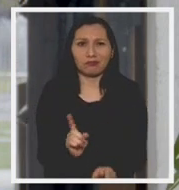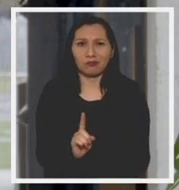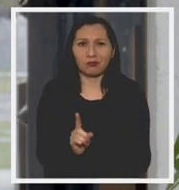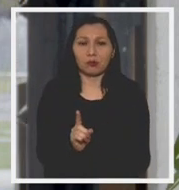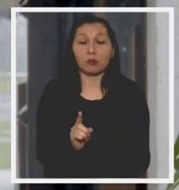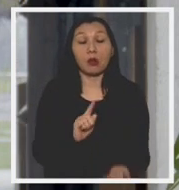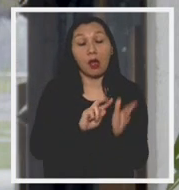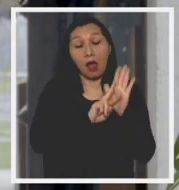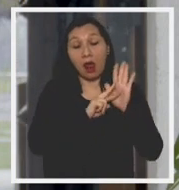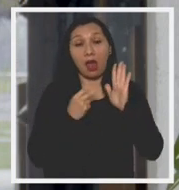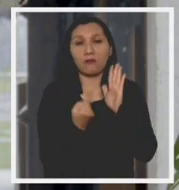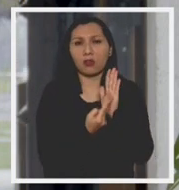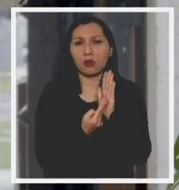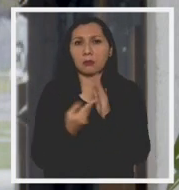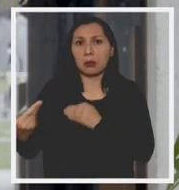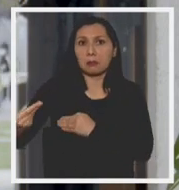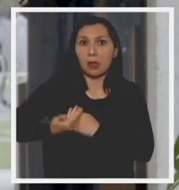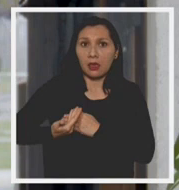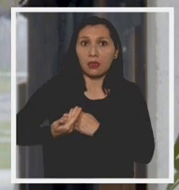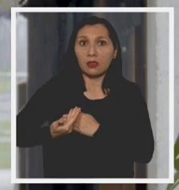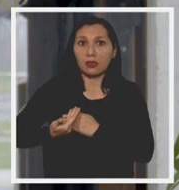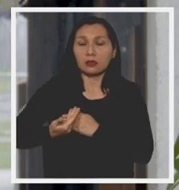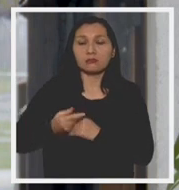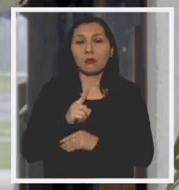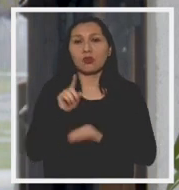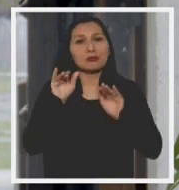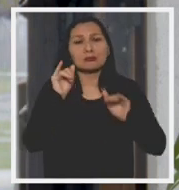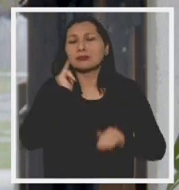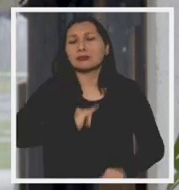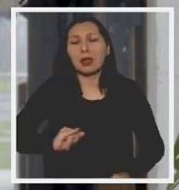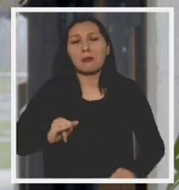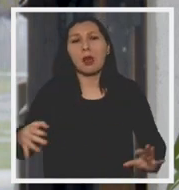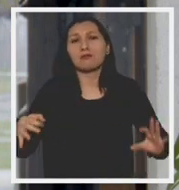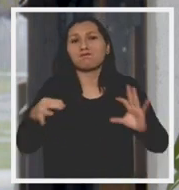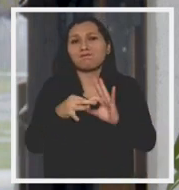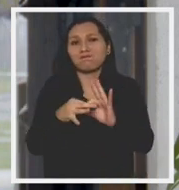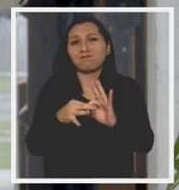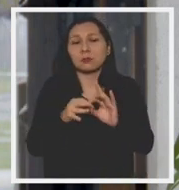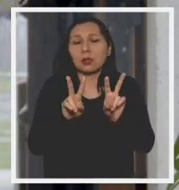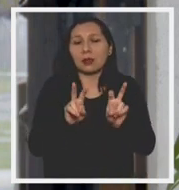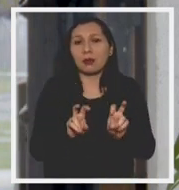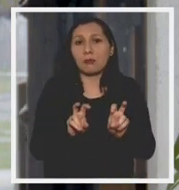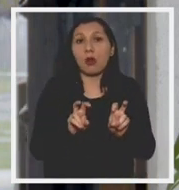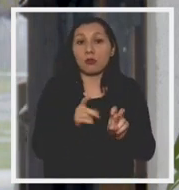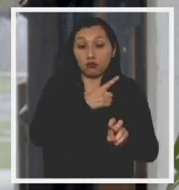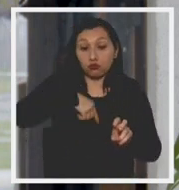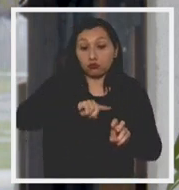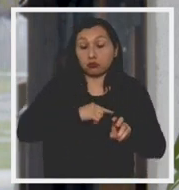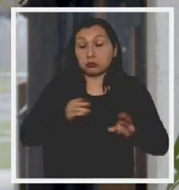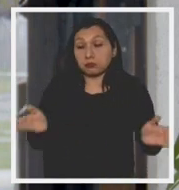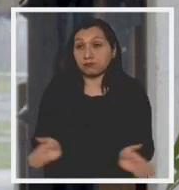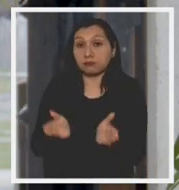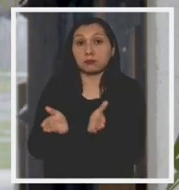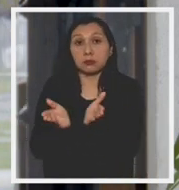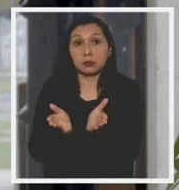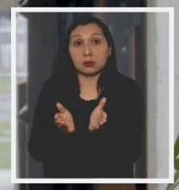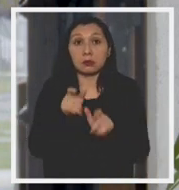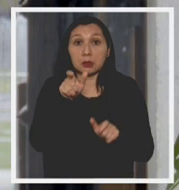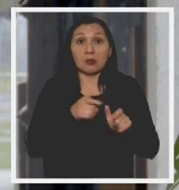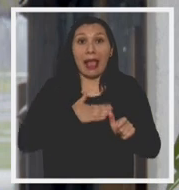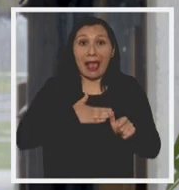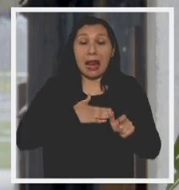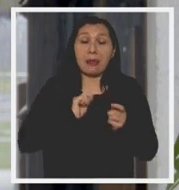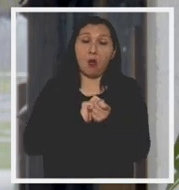las reformas que piden no siempre coinciden con las que promovemos los